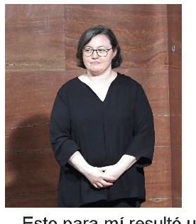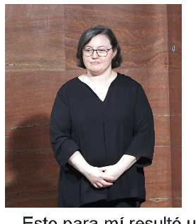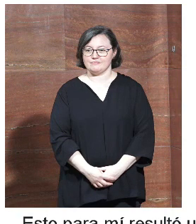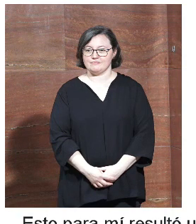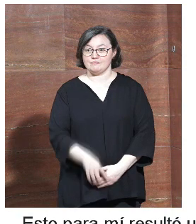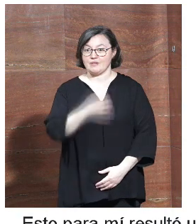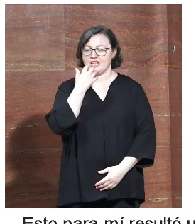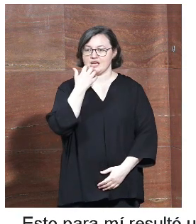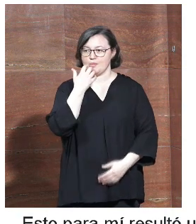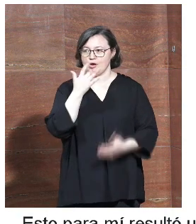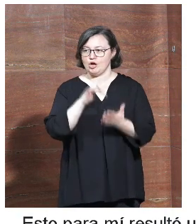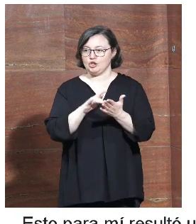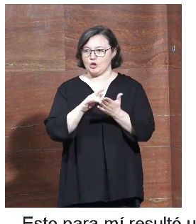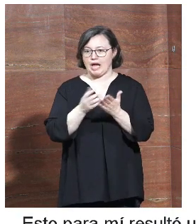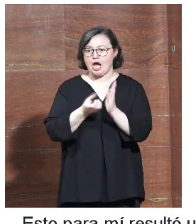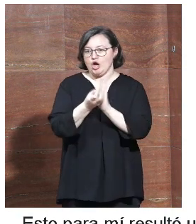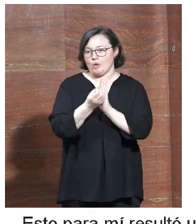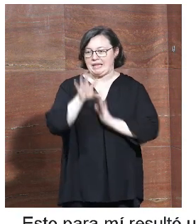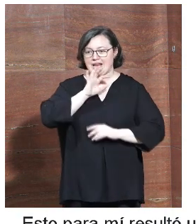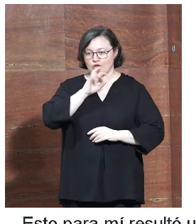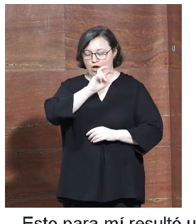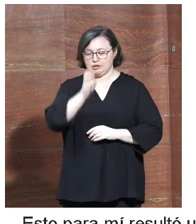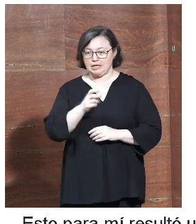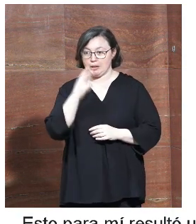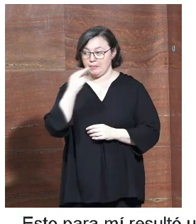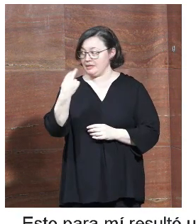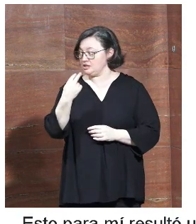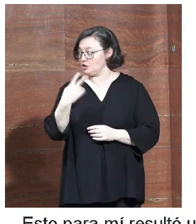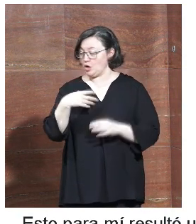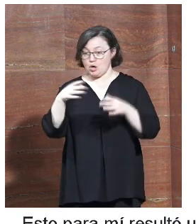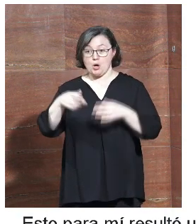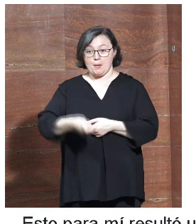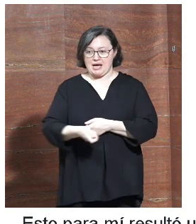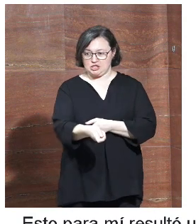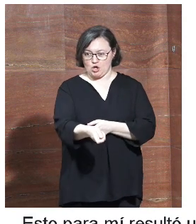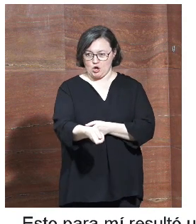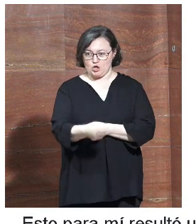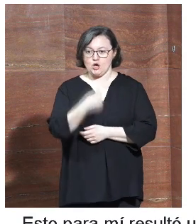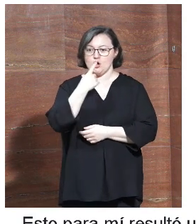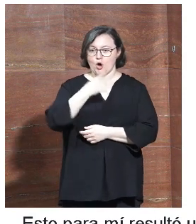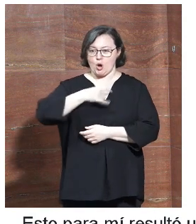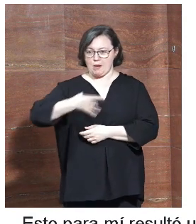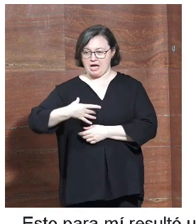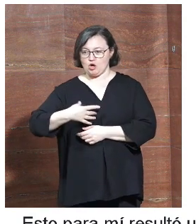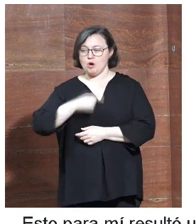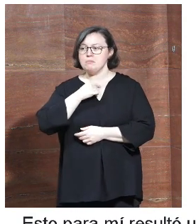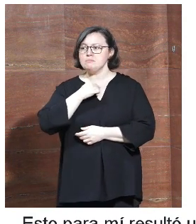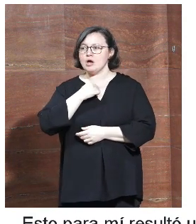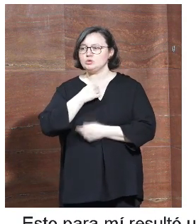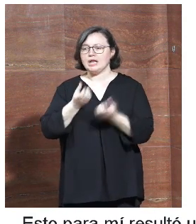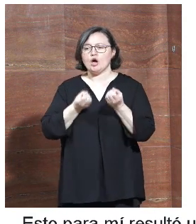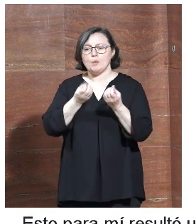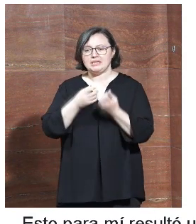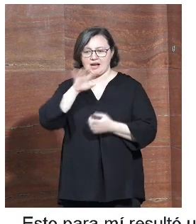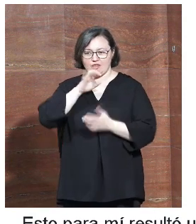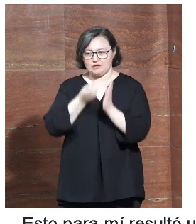Por ejemplo, una cosa que quería también comentaros es, estáis viendo el bastón, que es rojo y blanco. Me gustaría comentaros